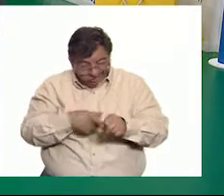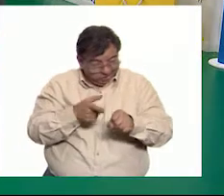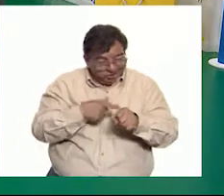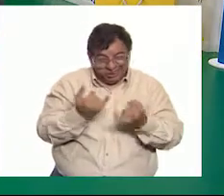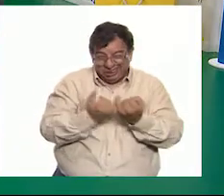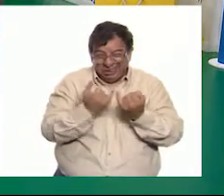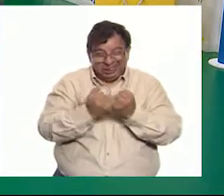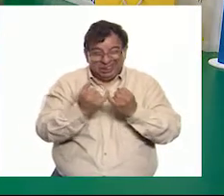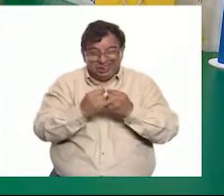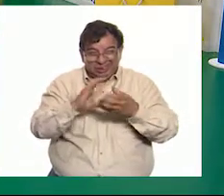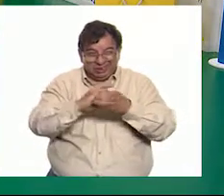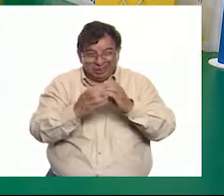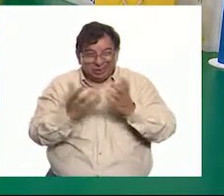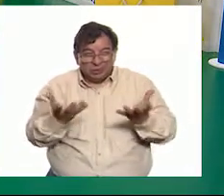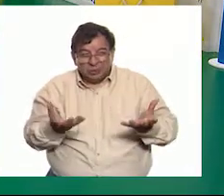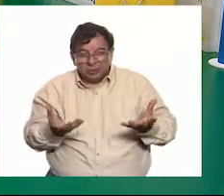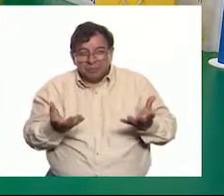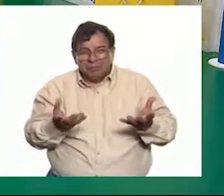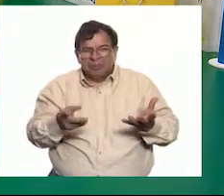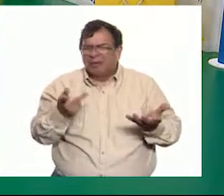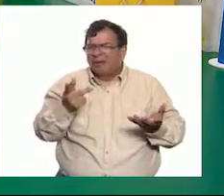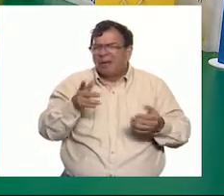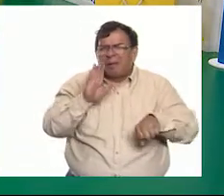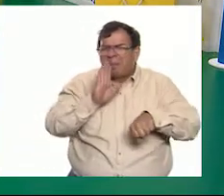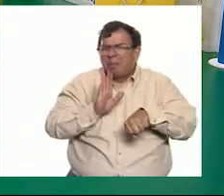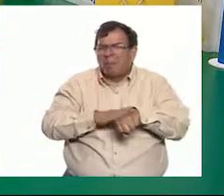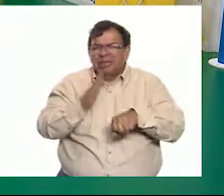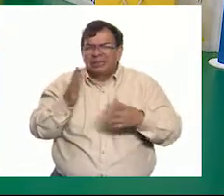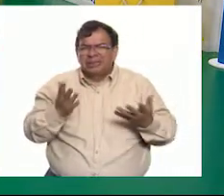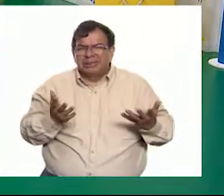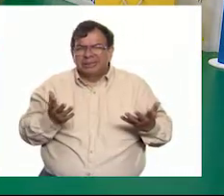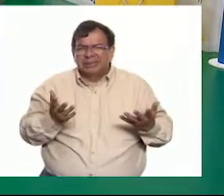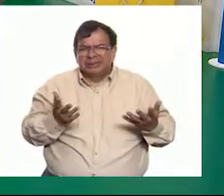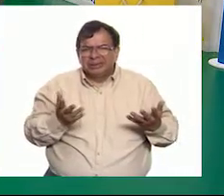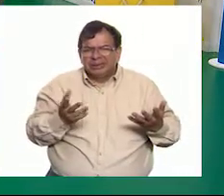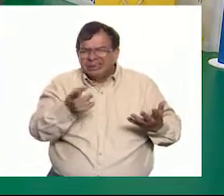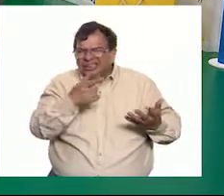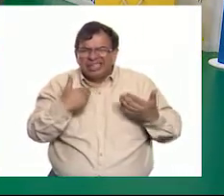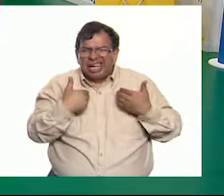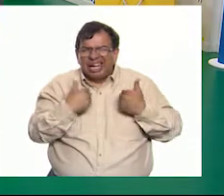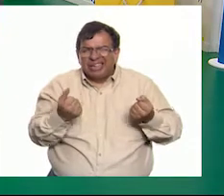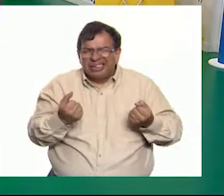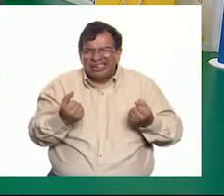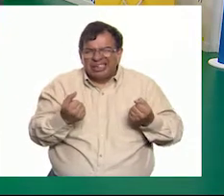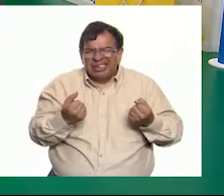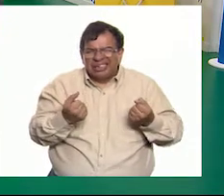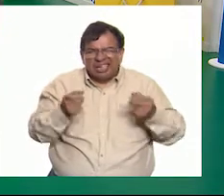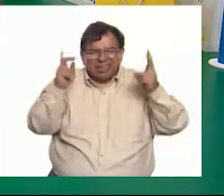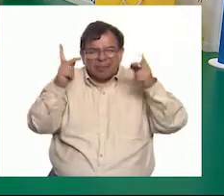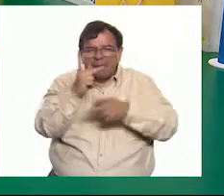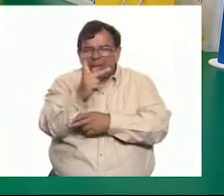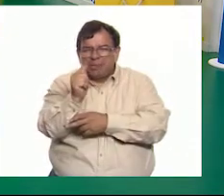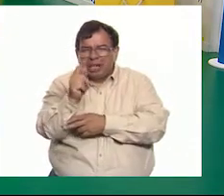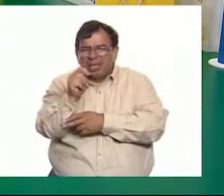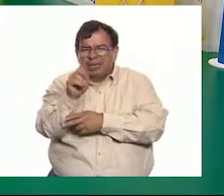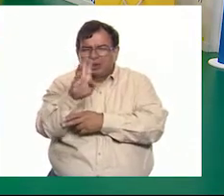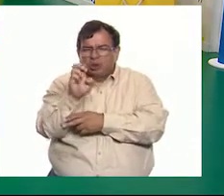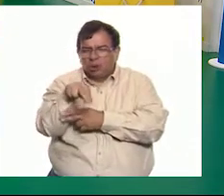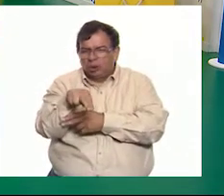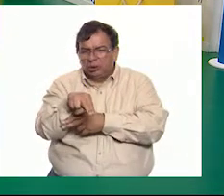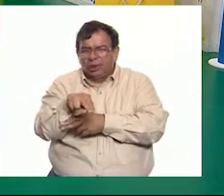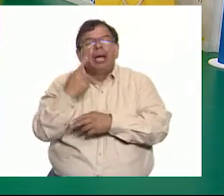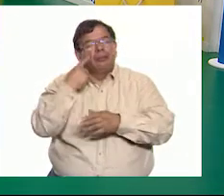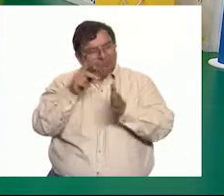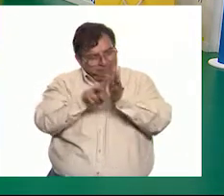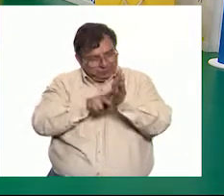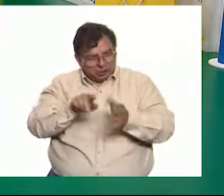cubos. Pero, ¿qué más podemos hacer para entender mejor este tema de los patrones? Ah, pues mira, vamos ahora a ver otro